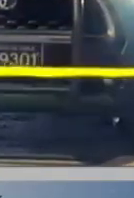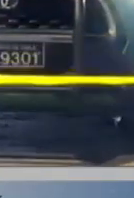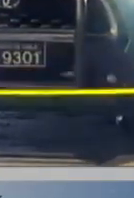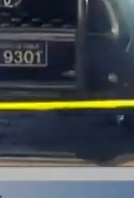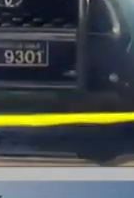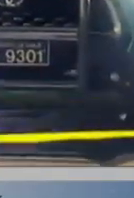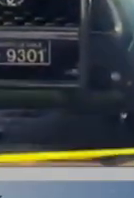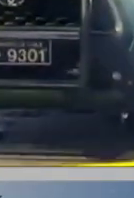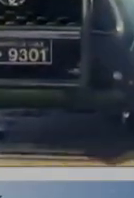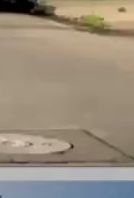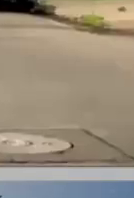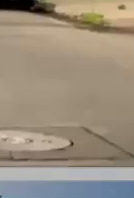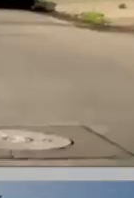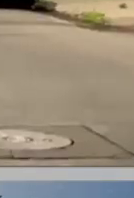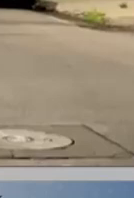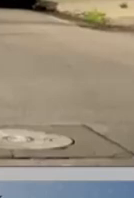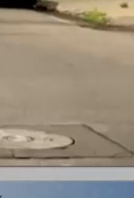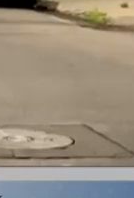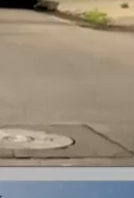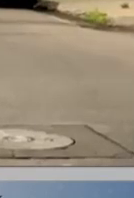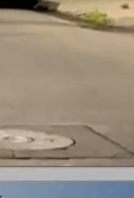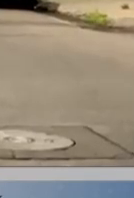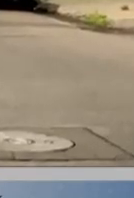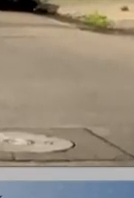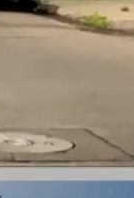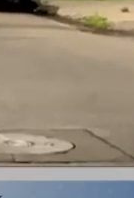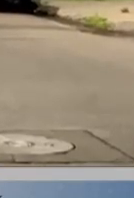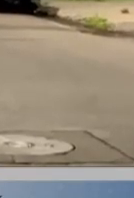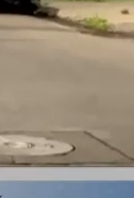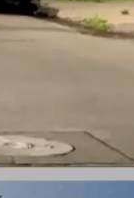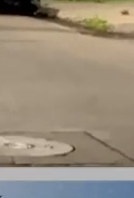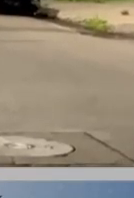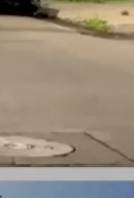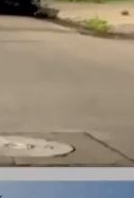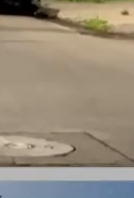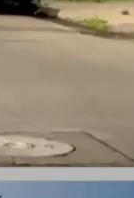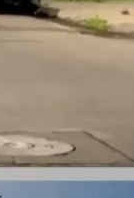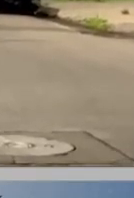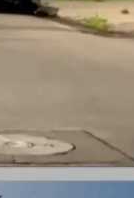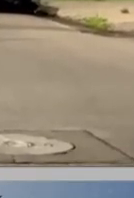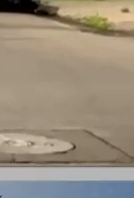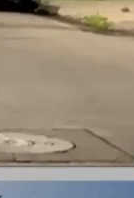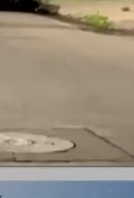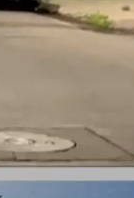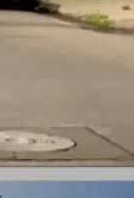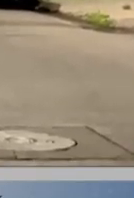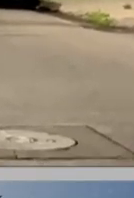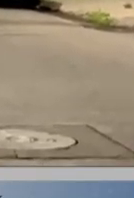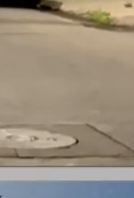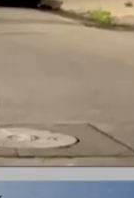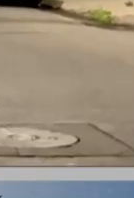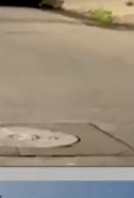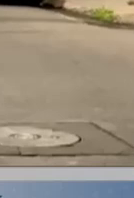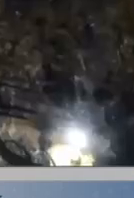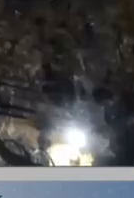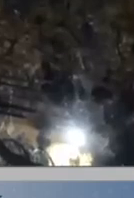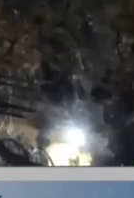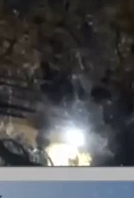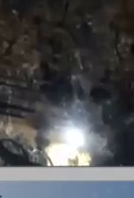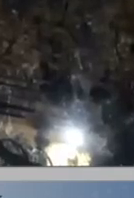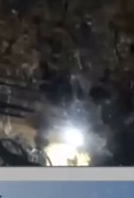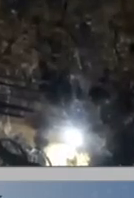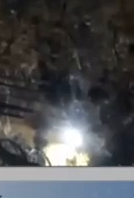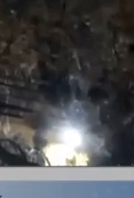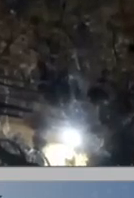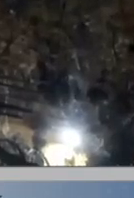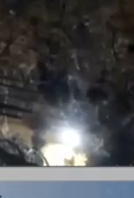vestimenta estaba el armamento con el cual lo apuntó, siendo esto un armamento .40 semiautomático, el cual presentaba un encargo por